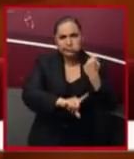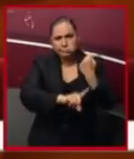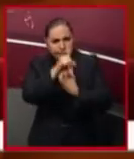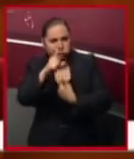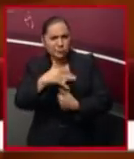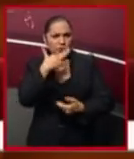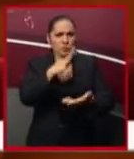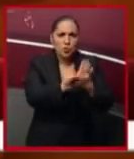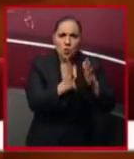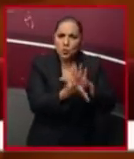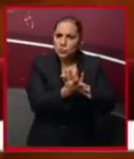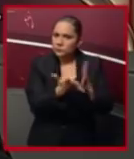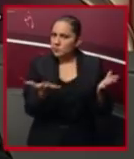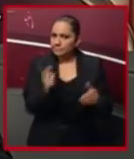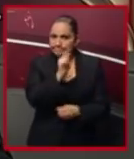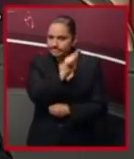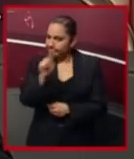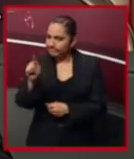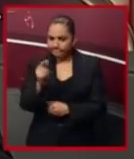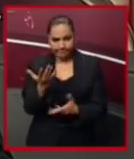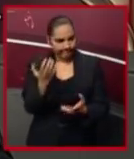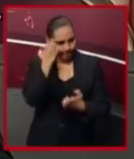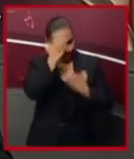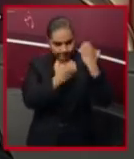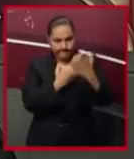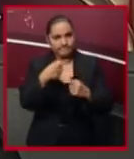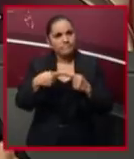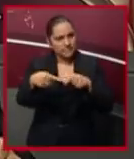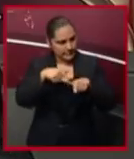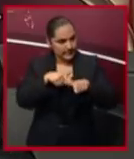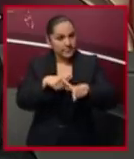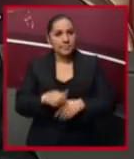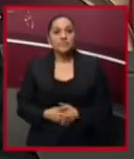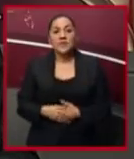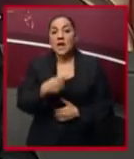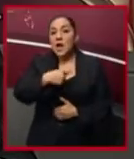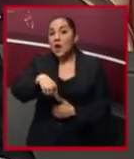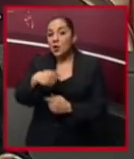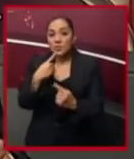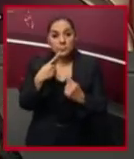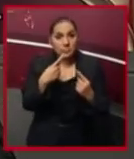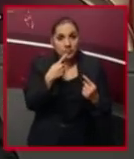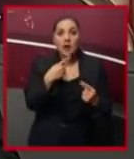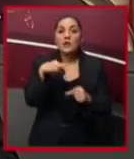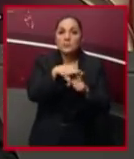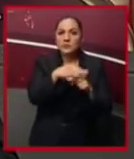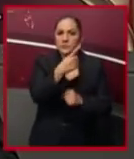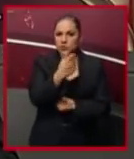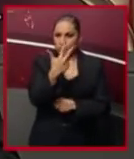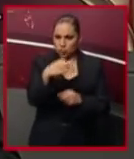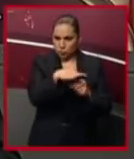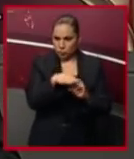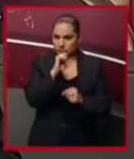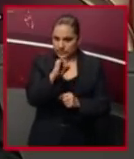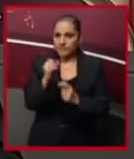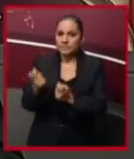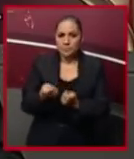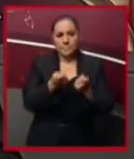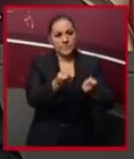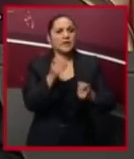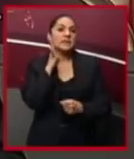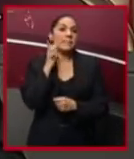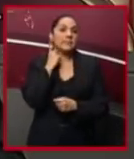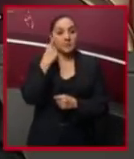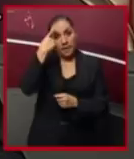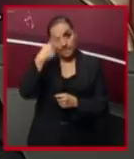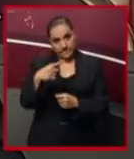corrupción. Bueno, el dictamen se avaló por unanimidad de 108 votos y se remitió a la Cámara de Diputados para